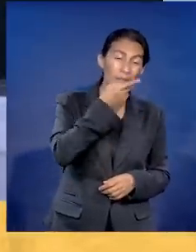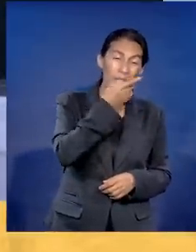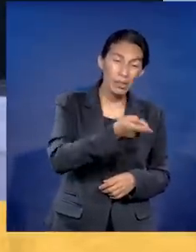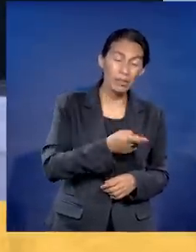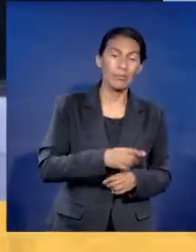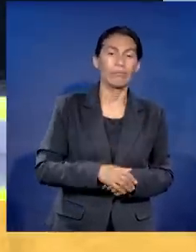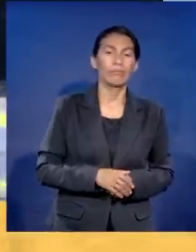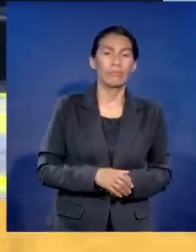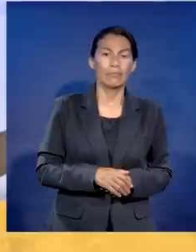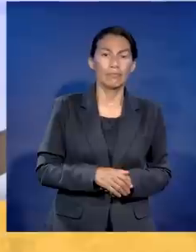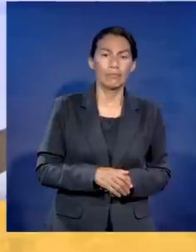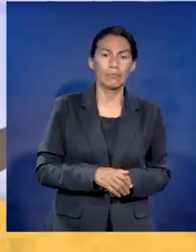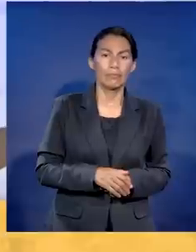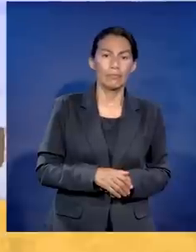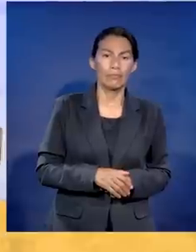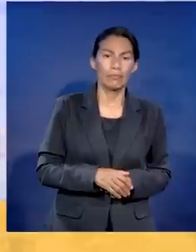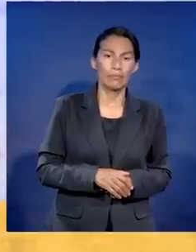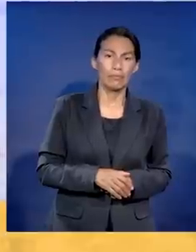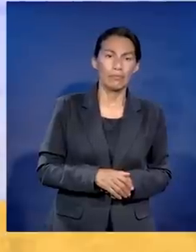Me esforcé